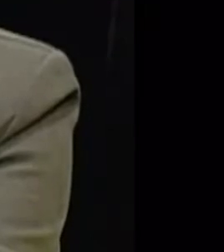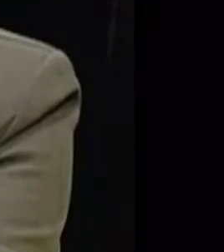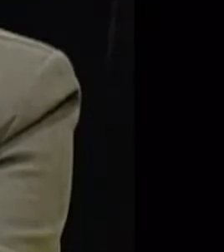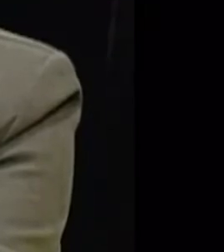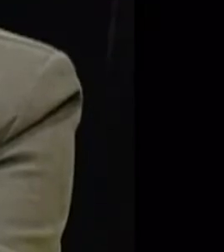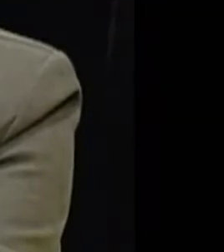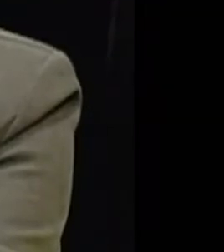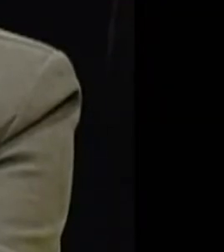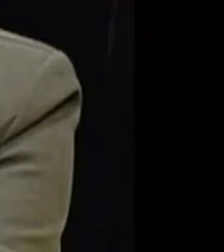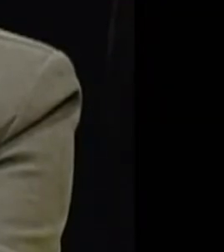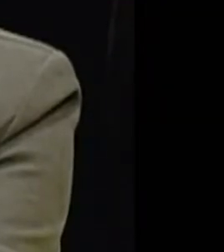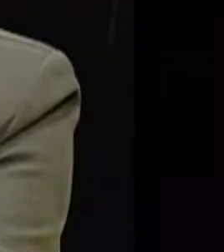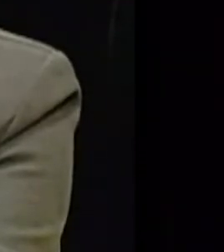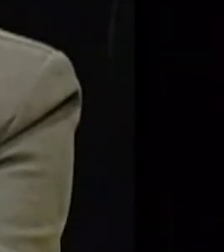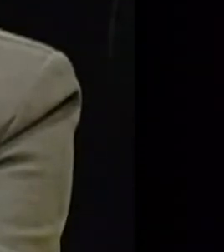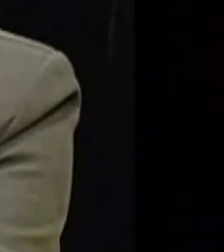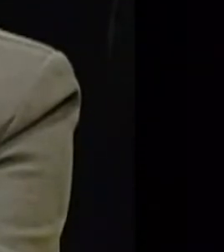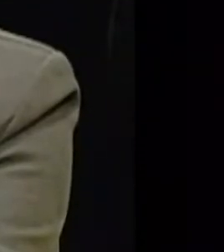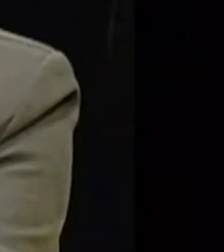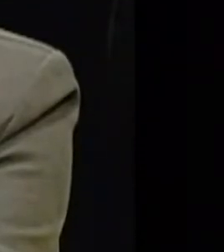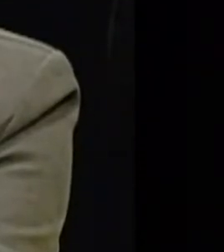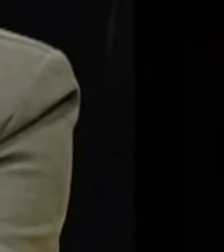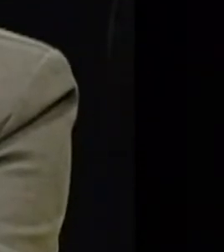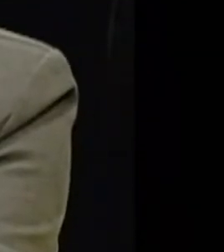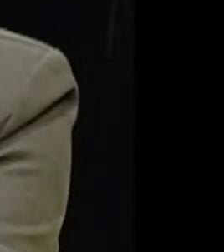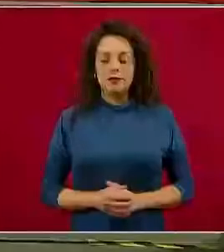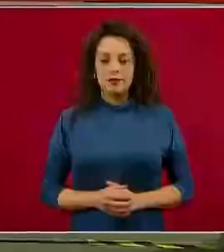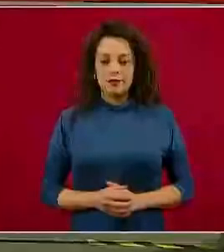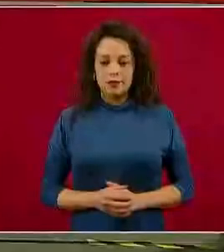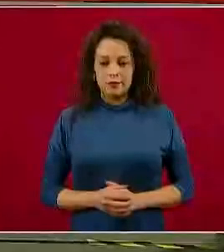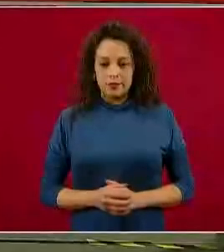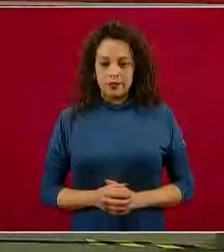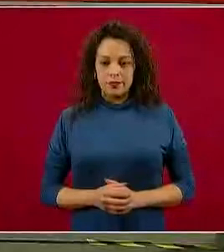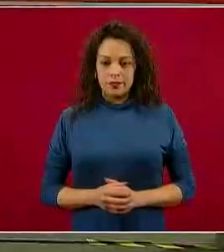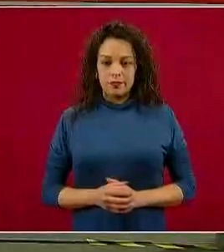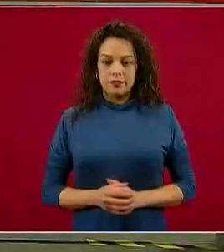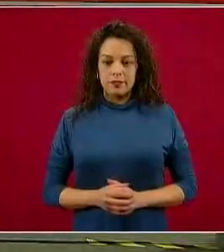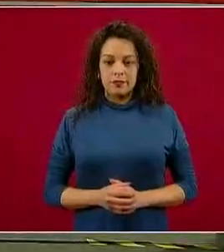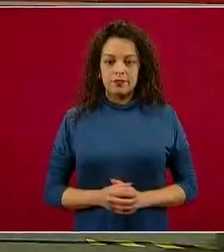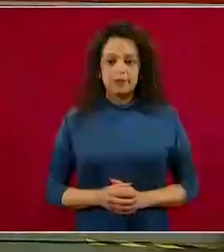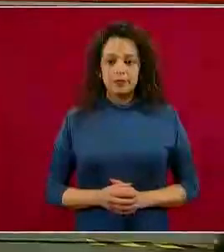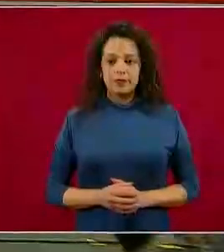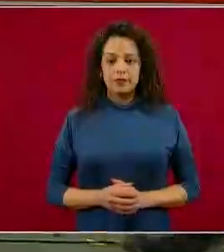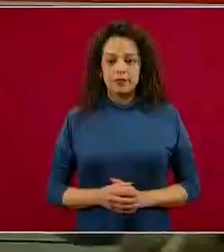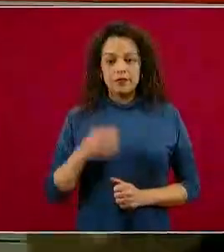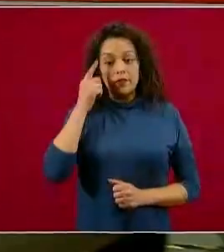acudir con el gastroenterólogo pediatra? Bueno, cuando su niño, a pesar de que se alimenta.